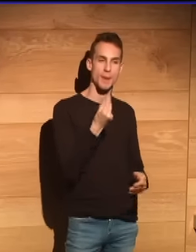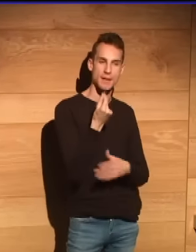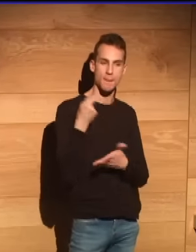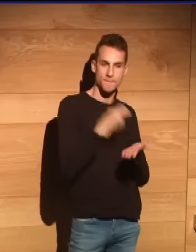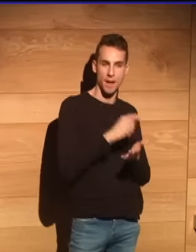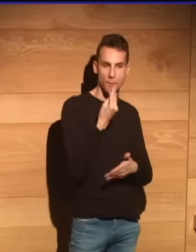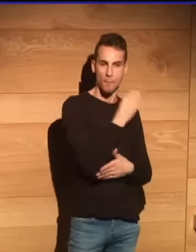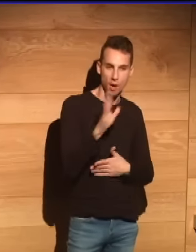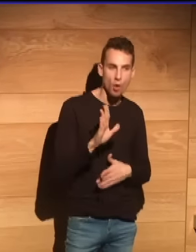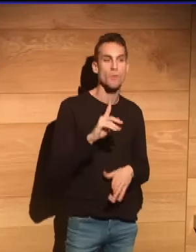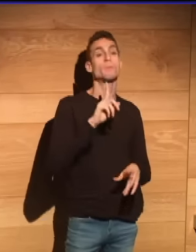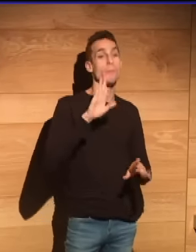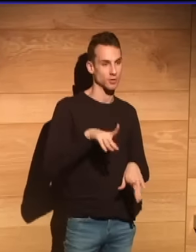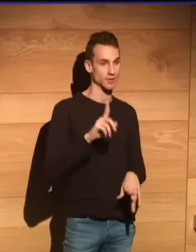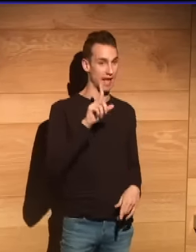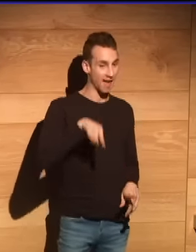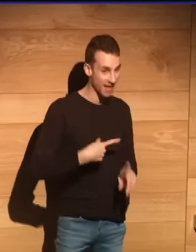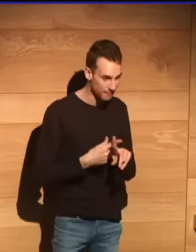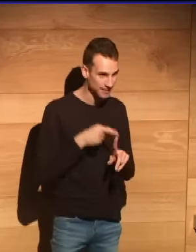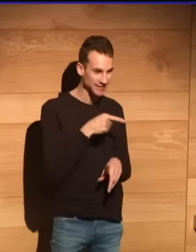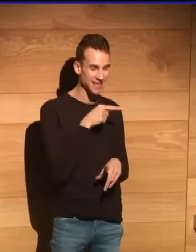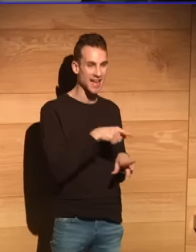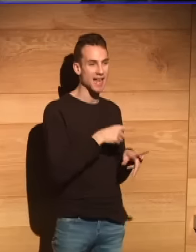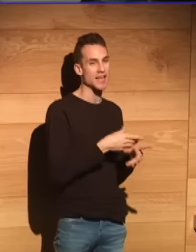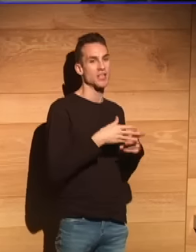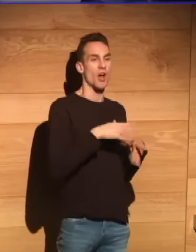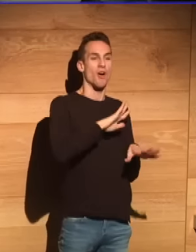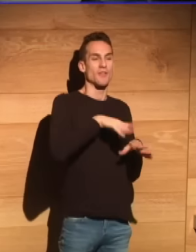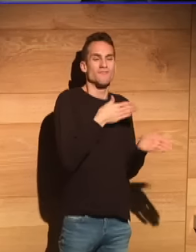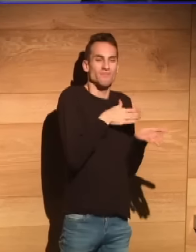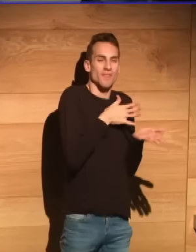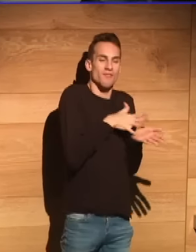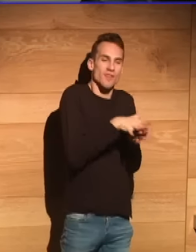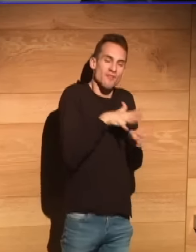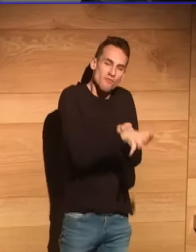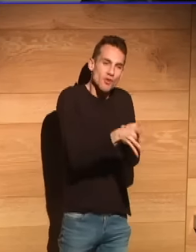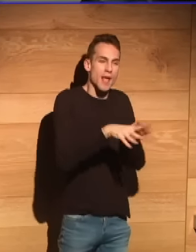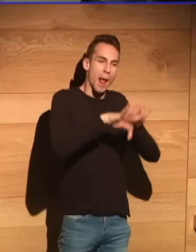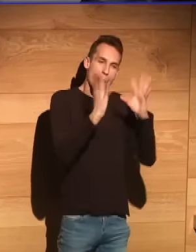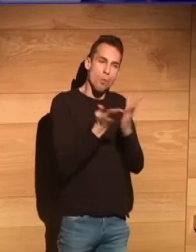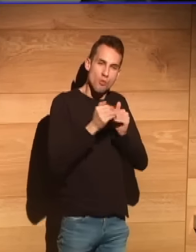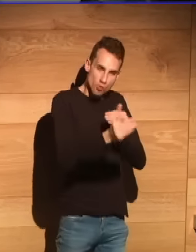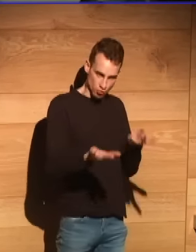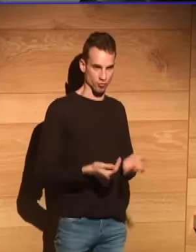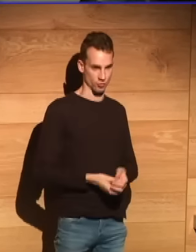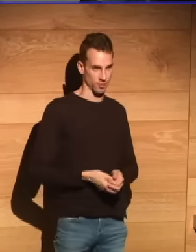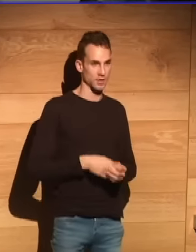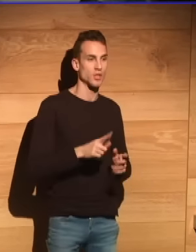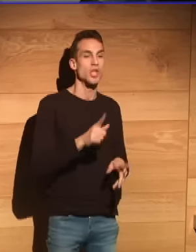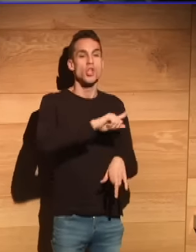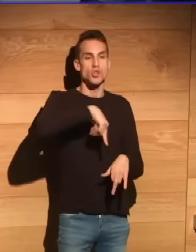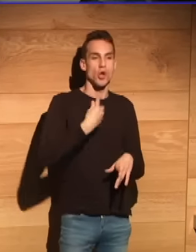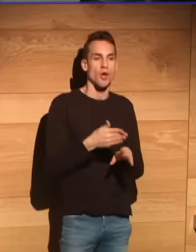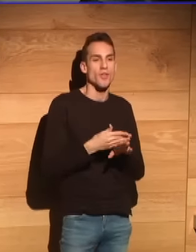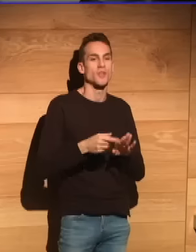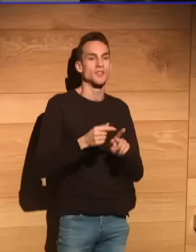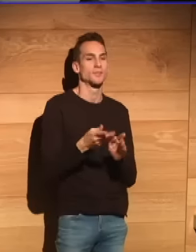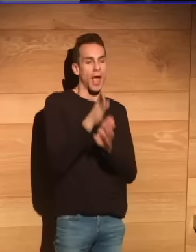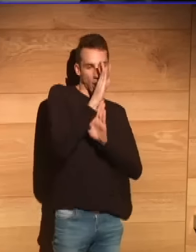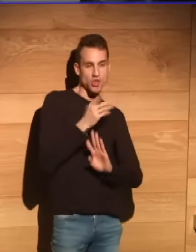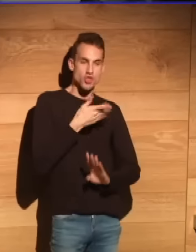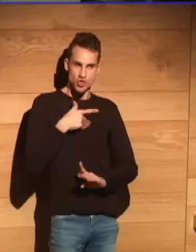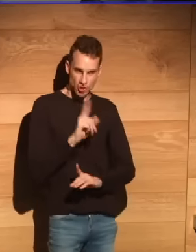porque esto está definiendo el mundo del futuro, el mundo que queremos. Y no nos podemos quedar atrás en el diseño del mundo que está por venir, porque el futuro lo estamos